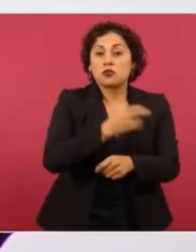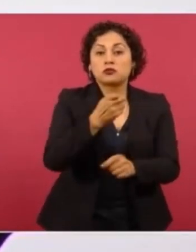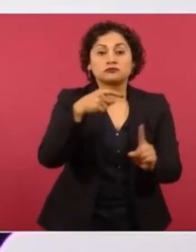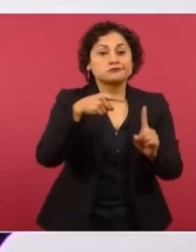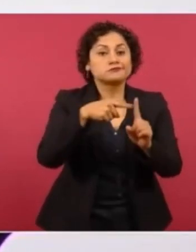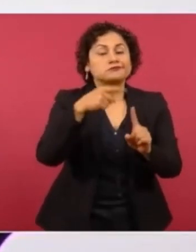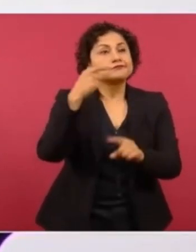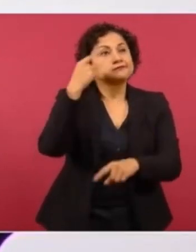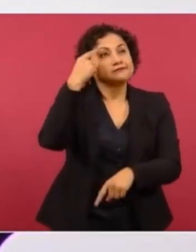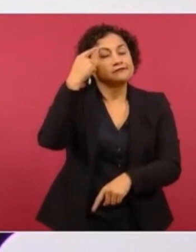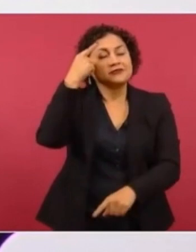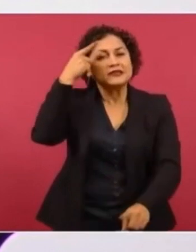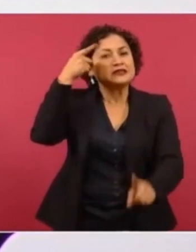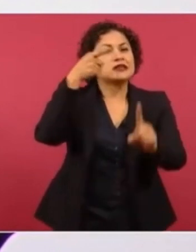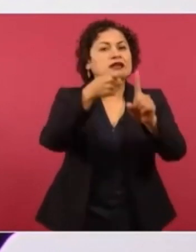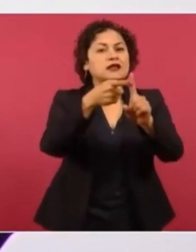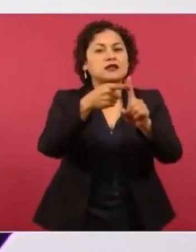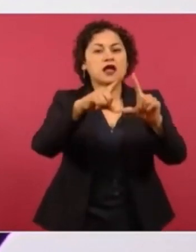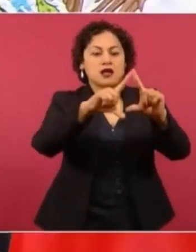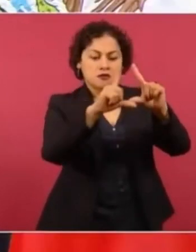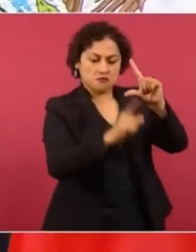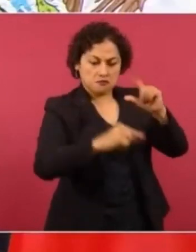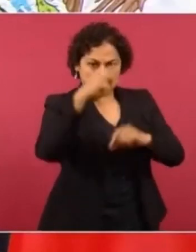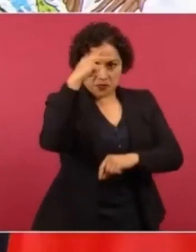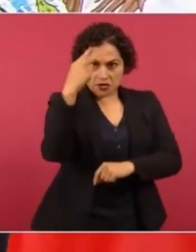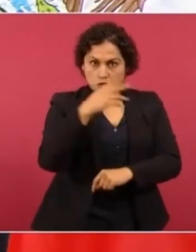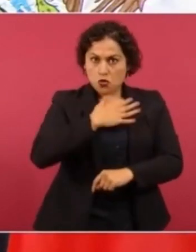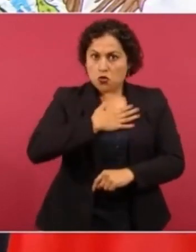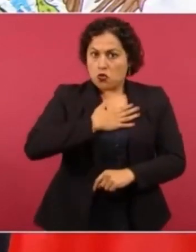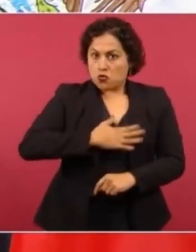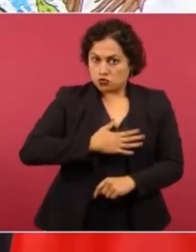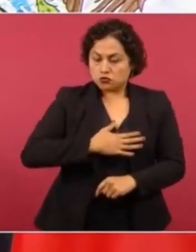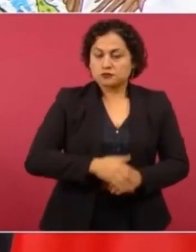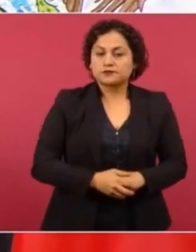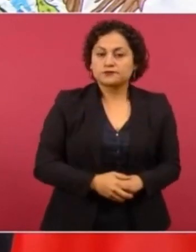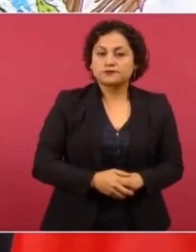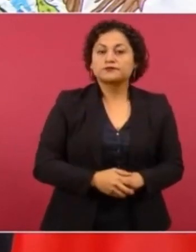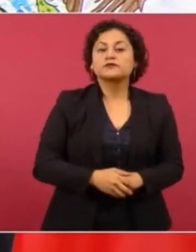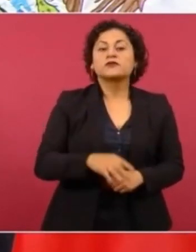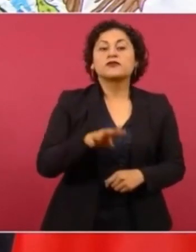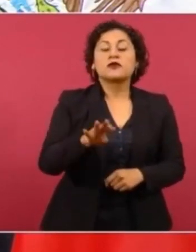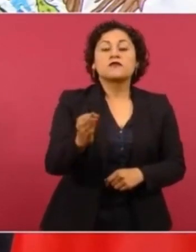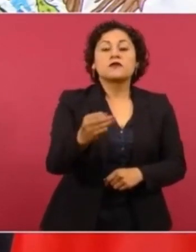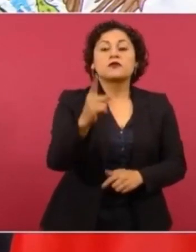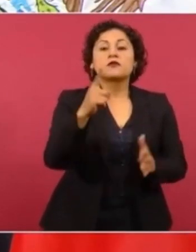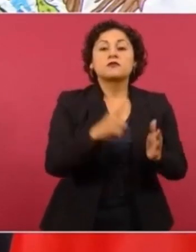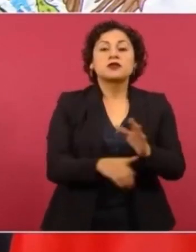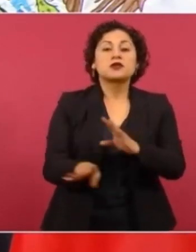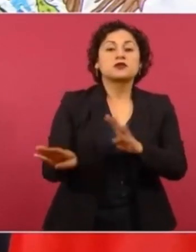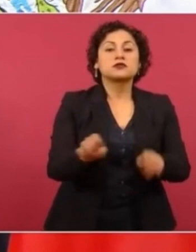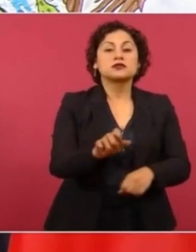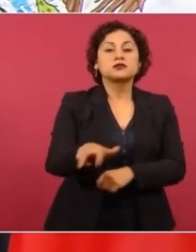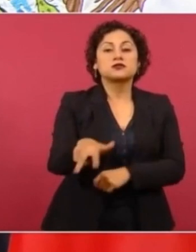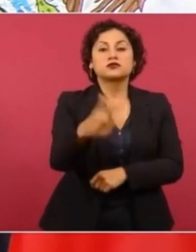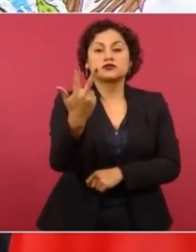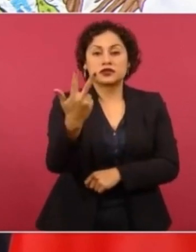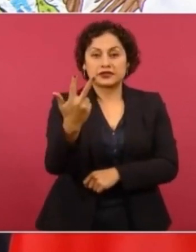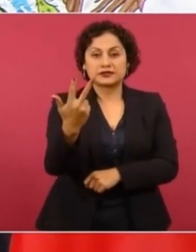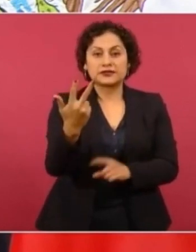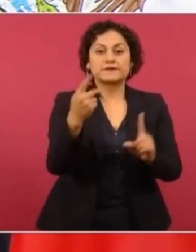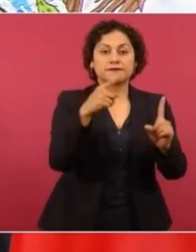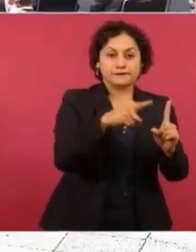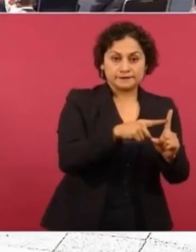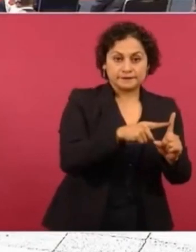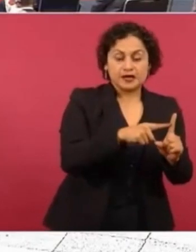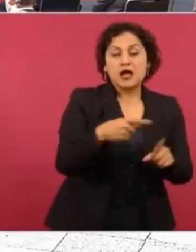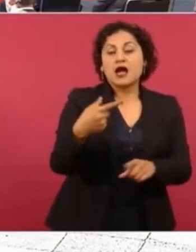justo y democrático el 19 de febrero de 1913 Gustavo Madero hermano del presidente